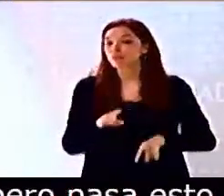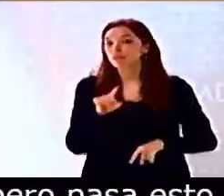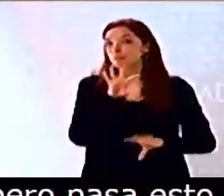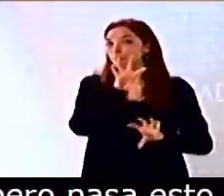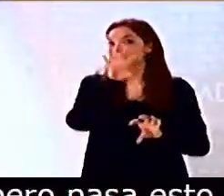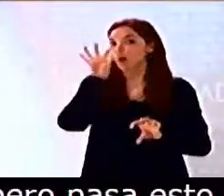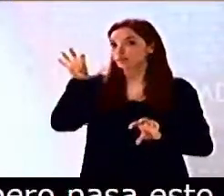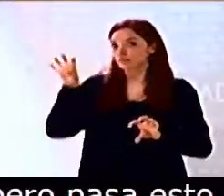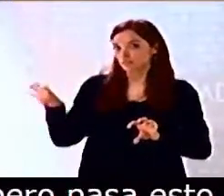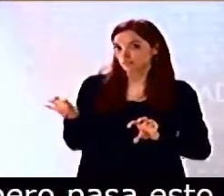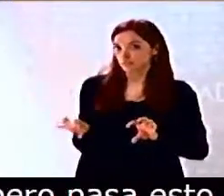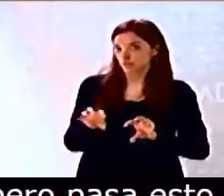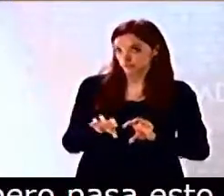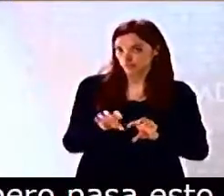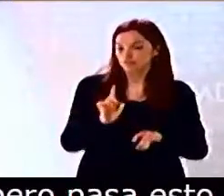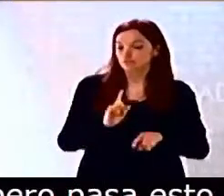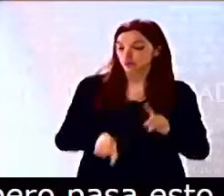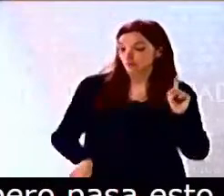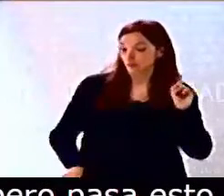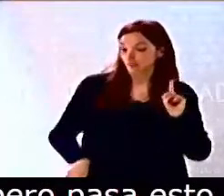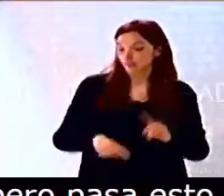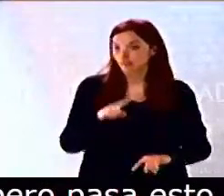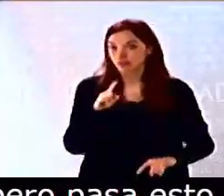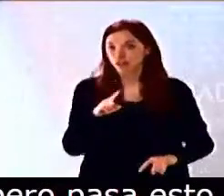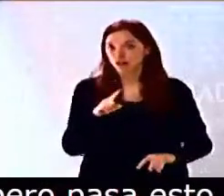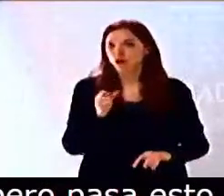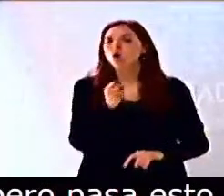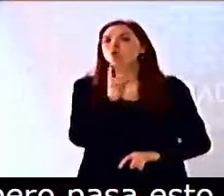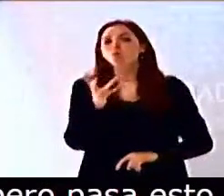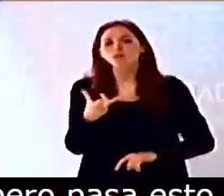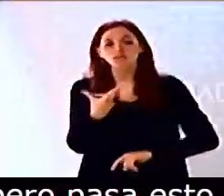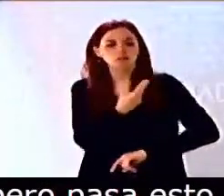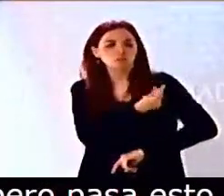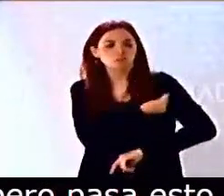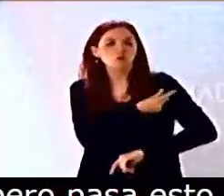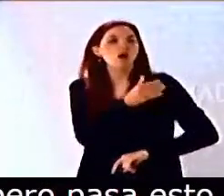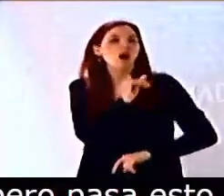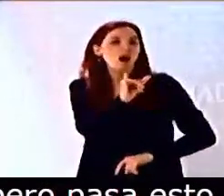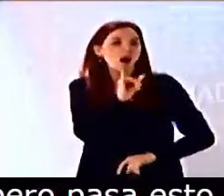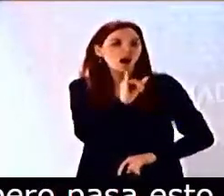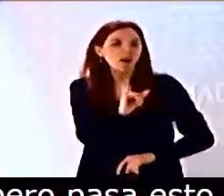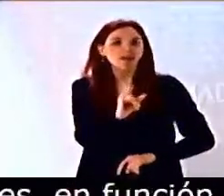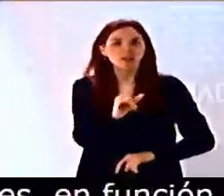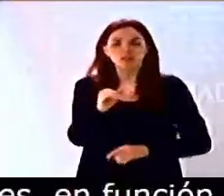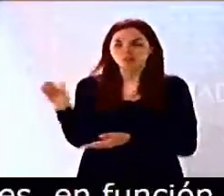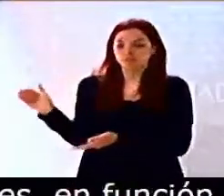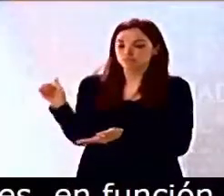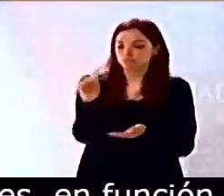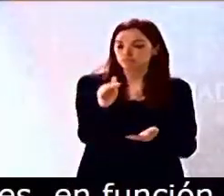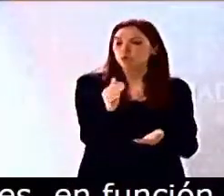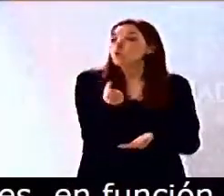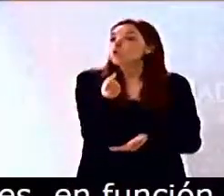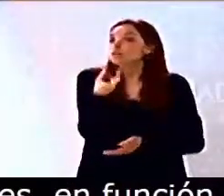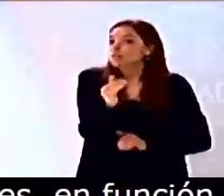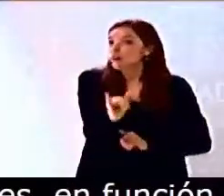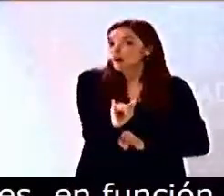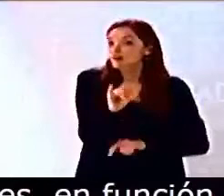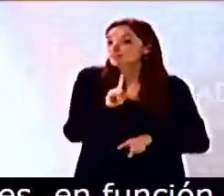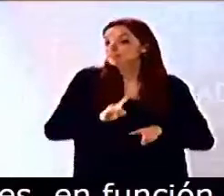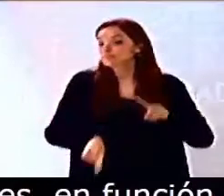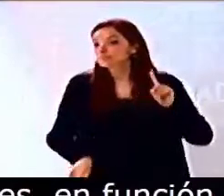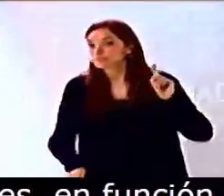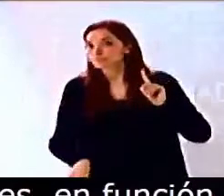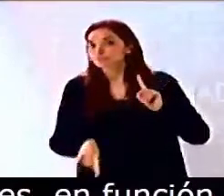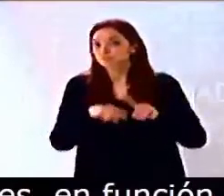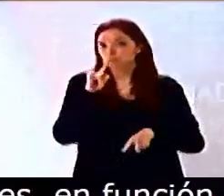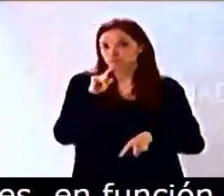países, en función de las dosis que disponga y de las vacunas que disponga, el plantear